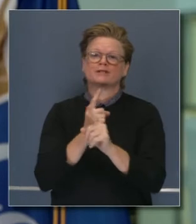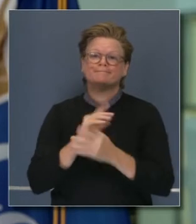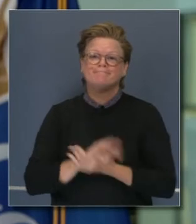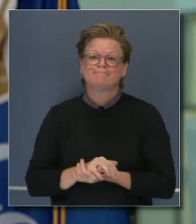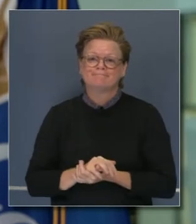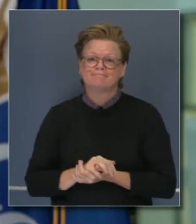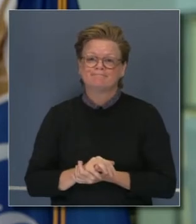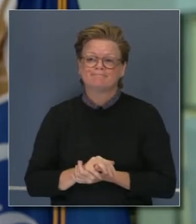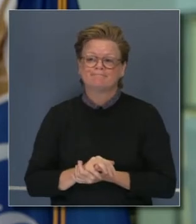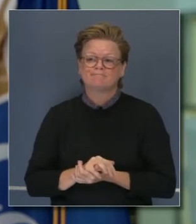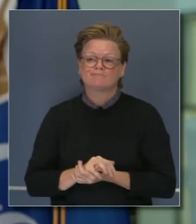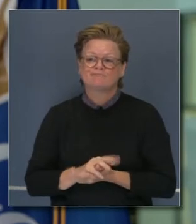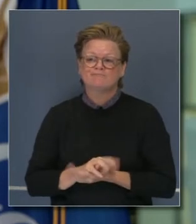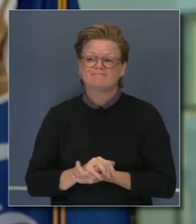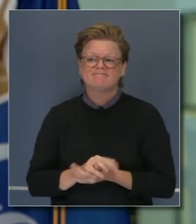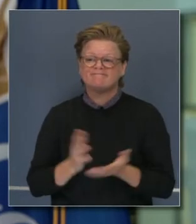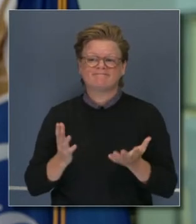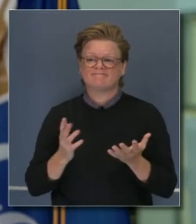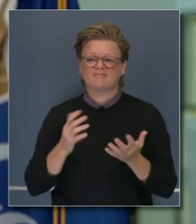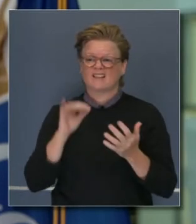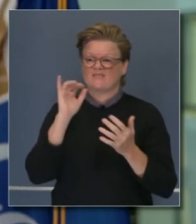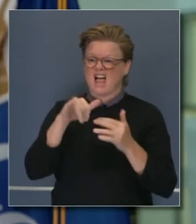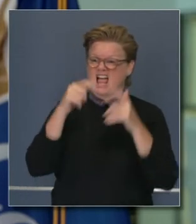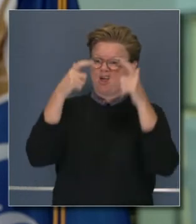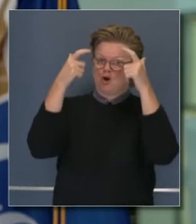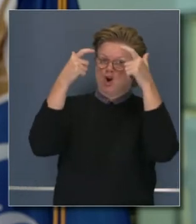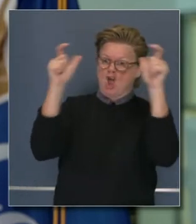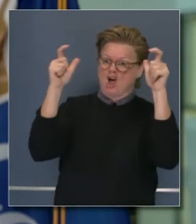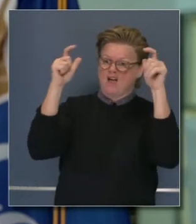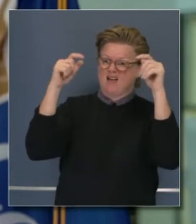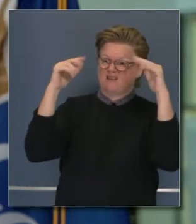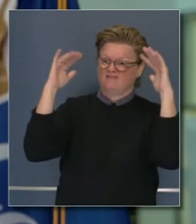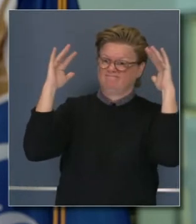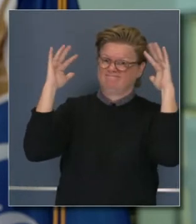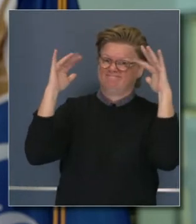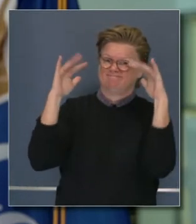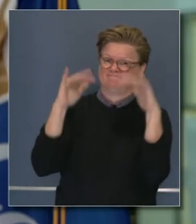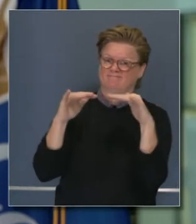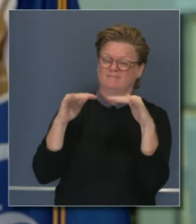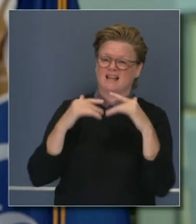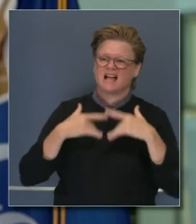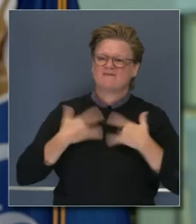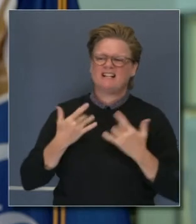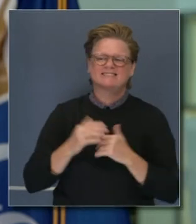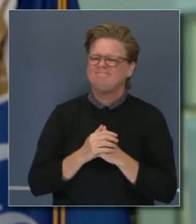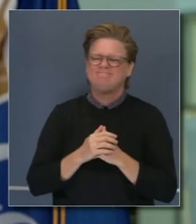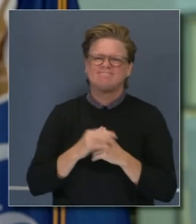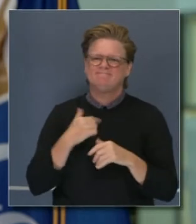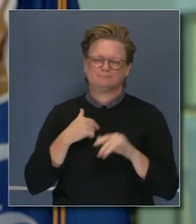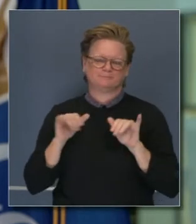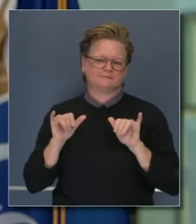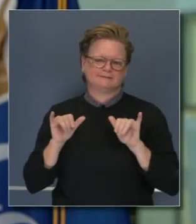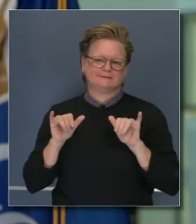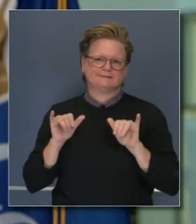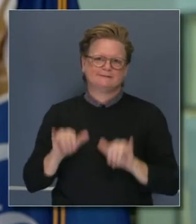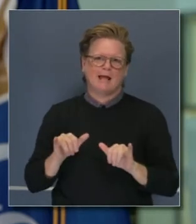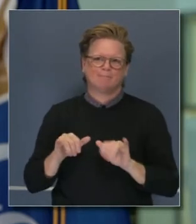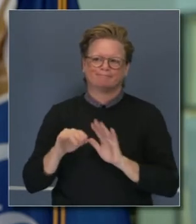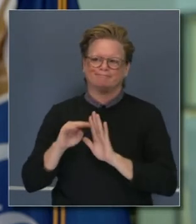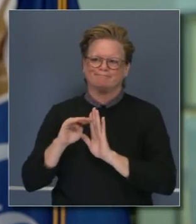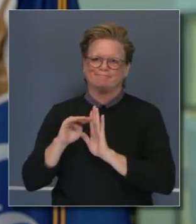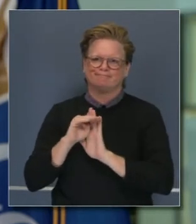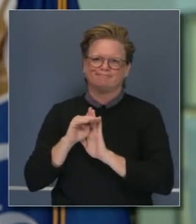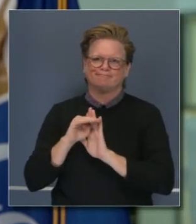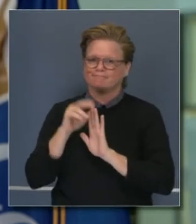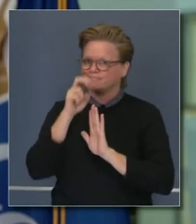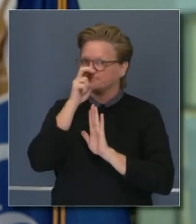manteniendo el estatus actual en cuanto a esos eventos grandes de deportes. Específicamente